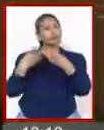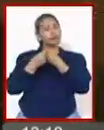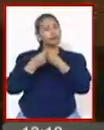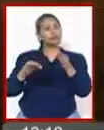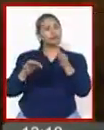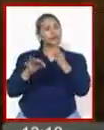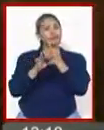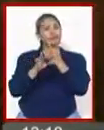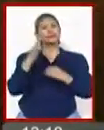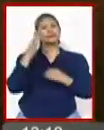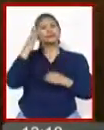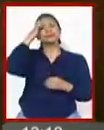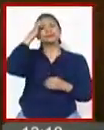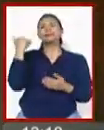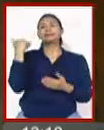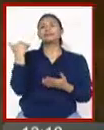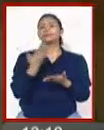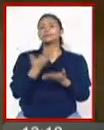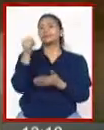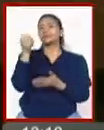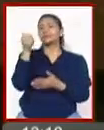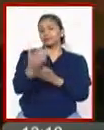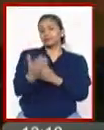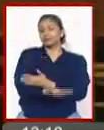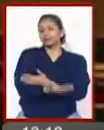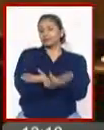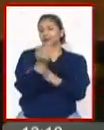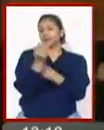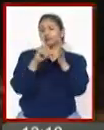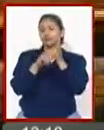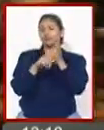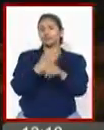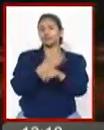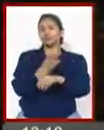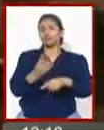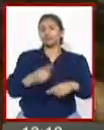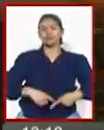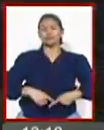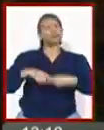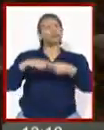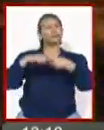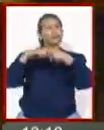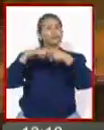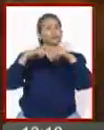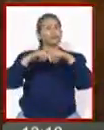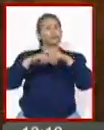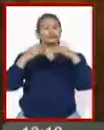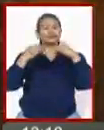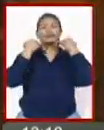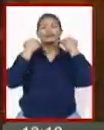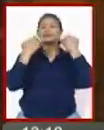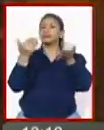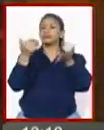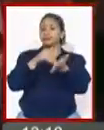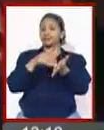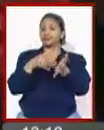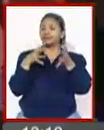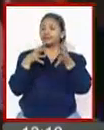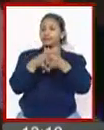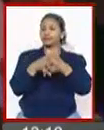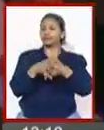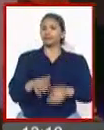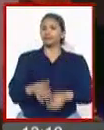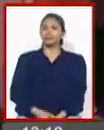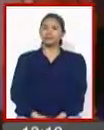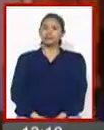quizás la flota porque tenía que salir a las 10 de la mañana. Luego de varias horas levantaron la medida, pero anunciaron retomarla si no atienden sus demandas.